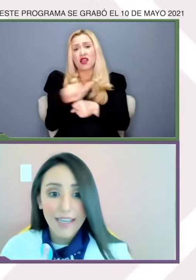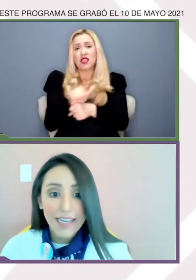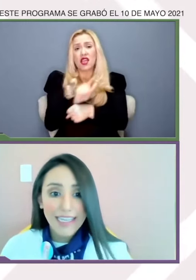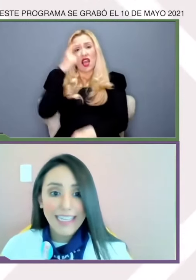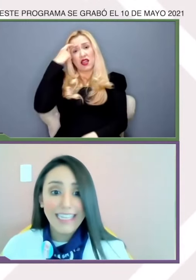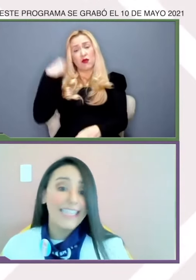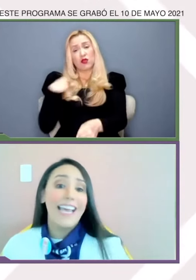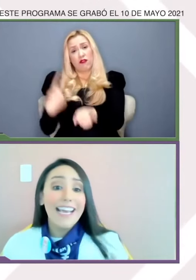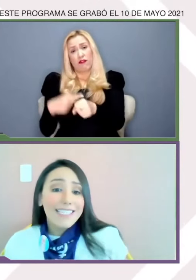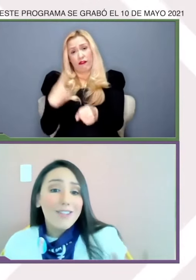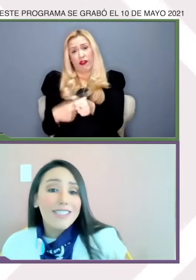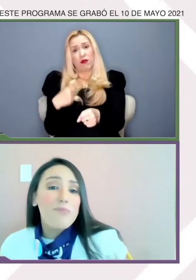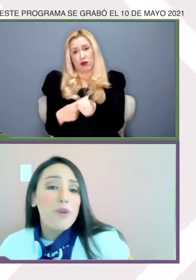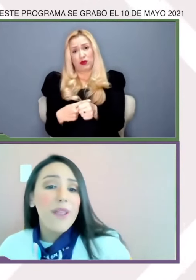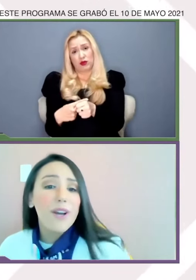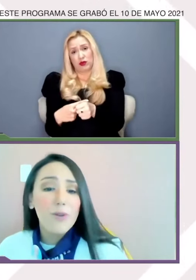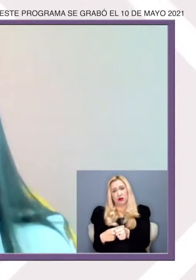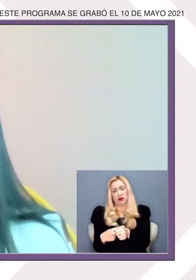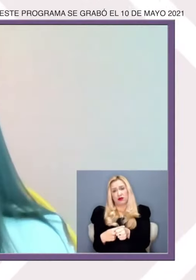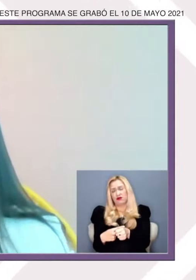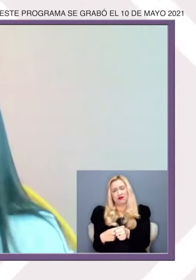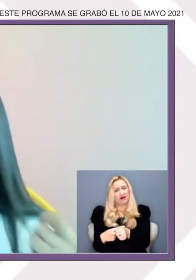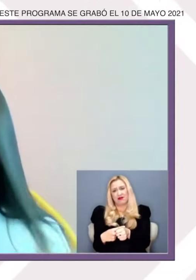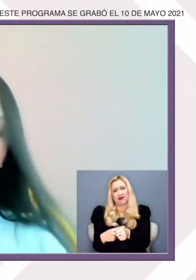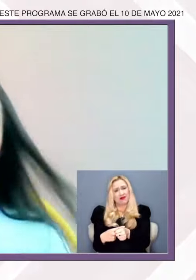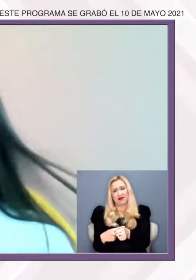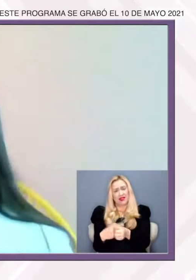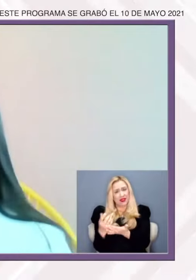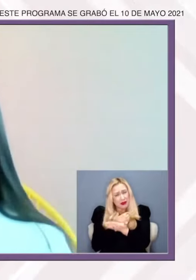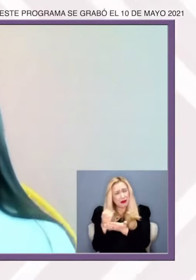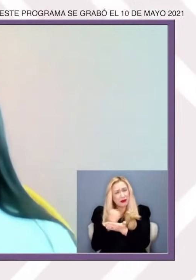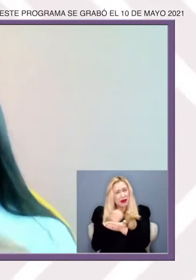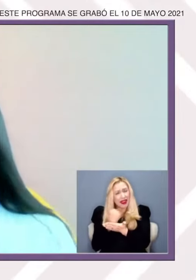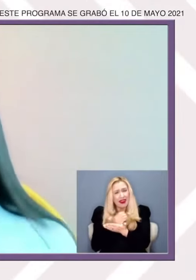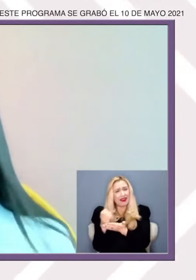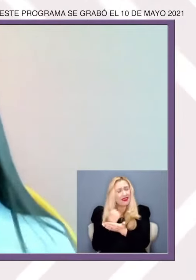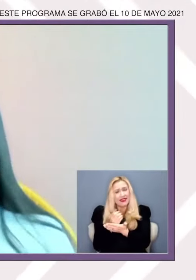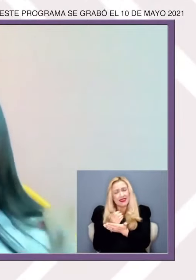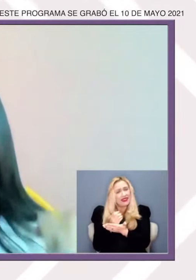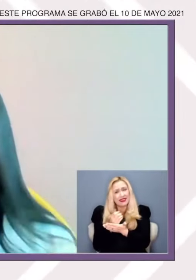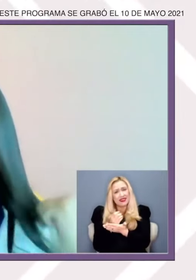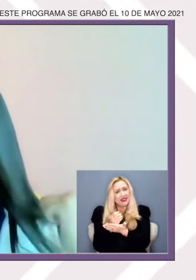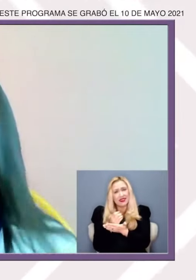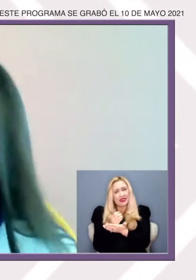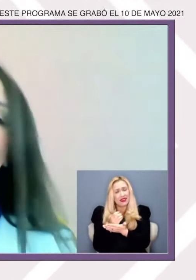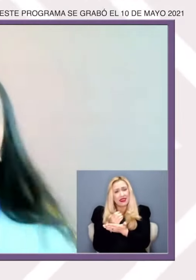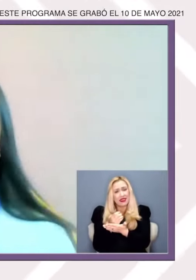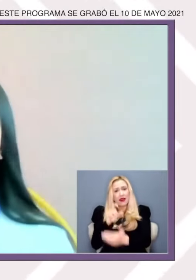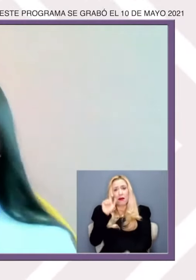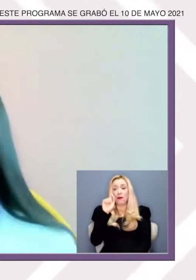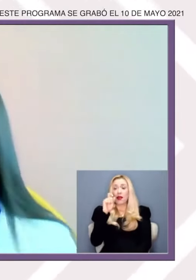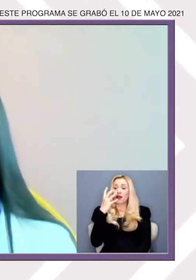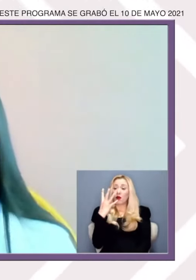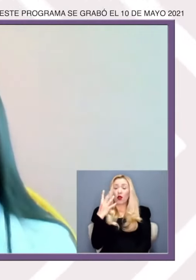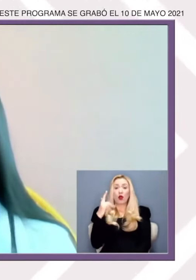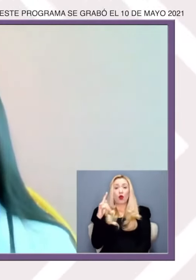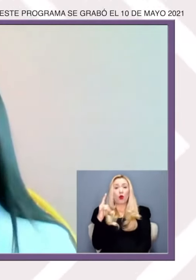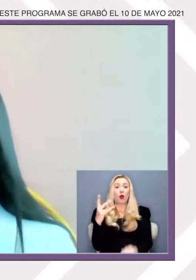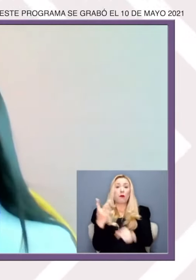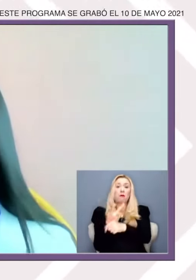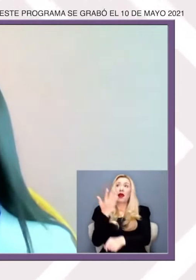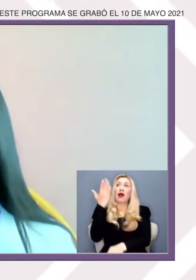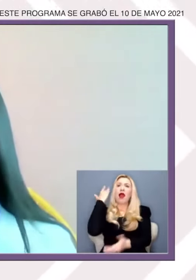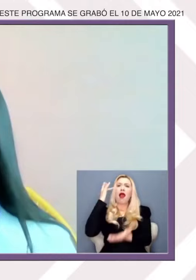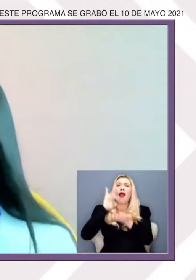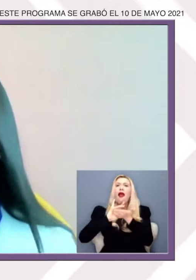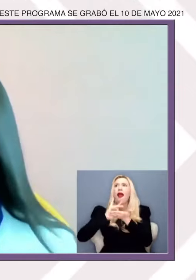enfermes y que esto se puede curar. Entonces, si bien el 24 de julio pasado, gracias a